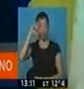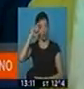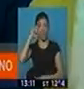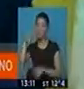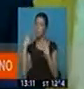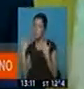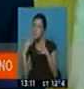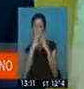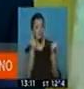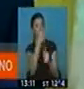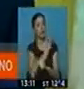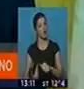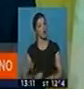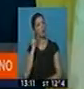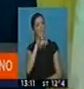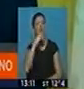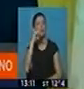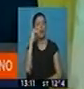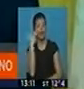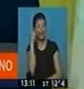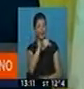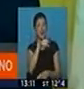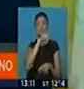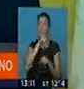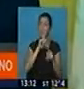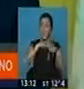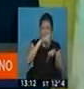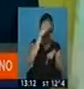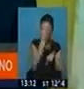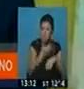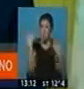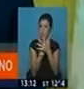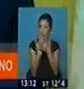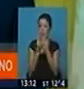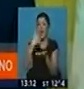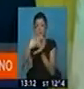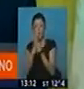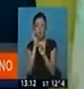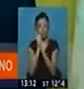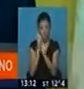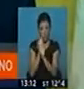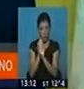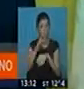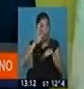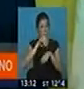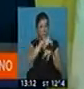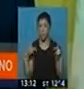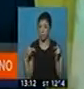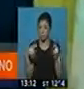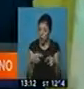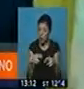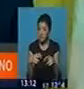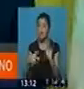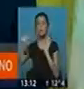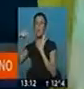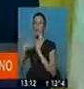al gobierno de Mariano Rajoy, que tanto daño ha hecho a la clase media y trabajadora con sus recortes y sus políticas. Pero la intransigencia y el